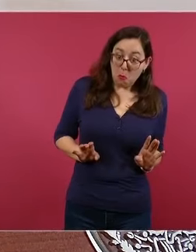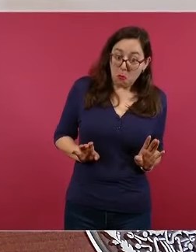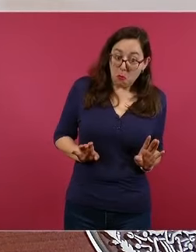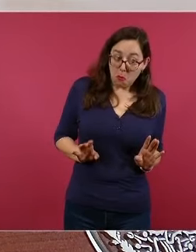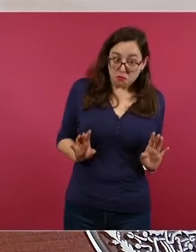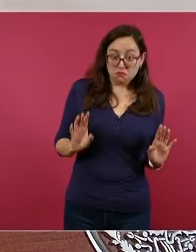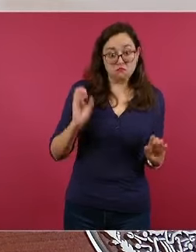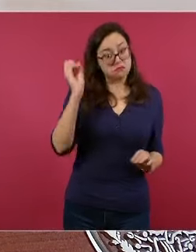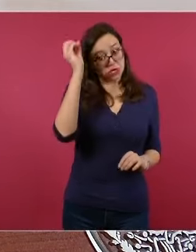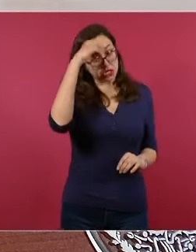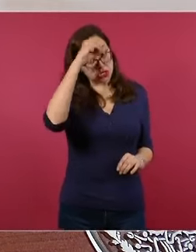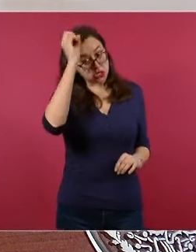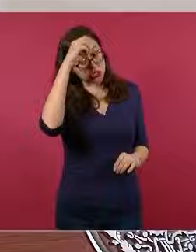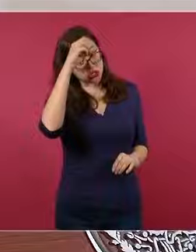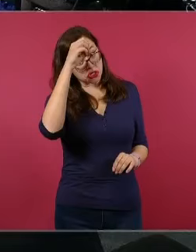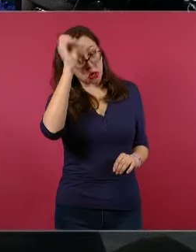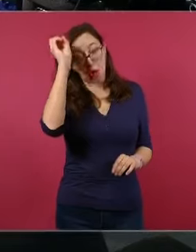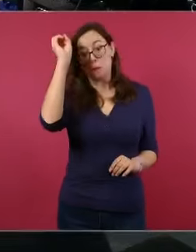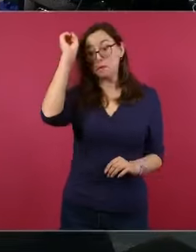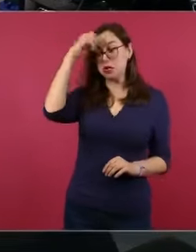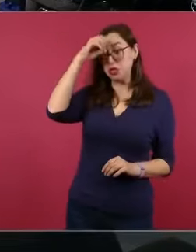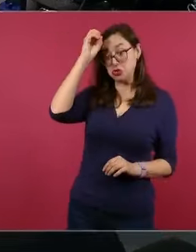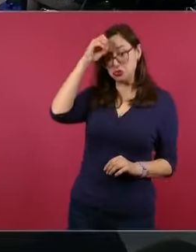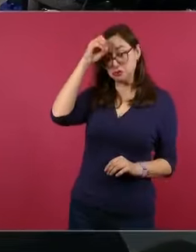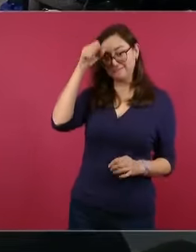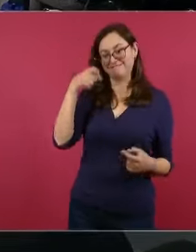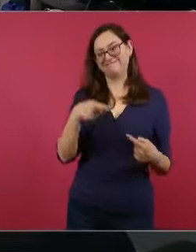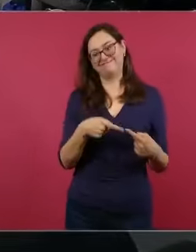visiones que se tien